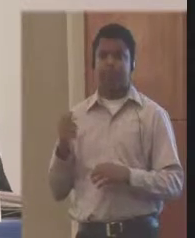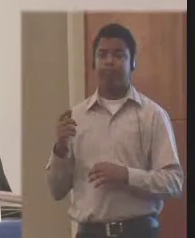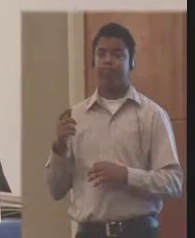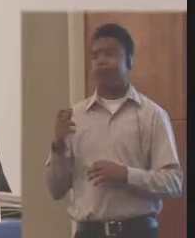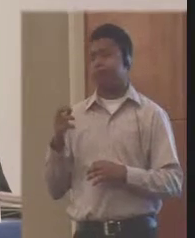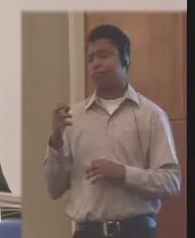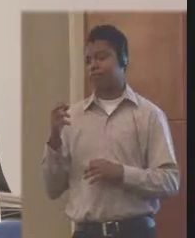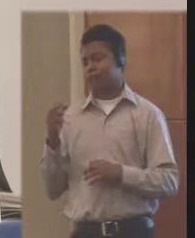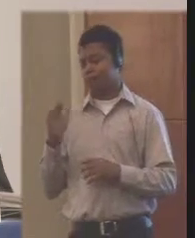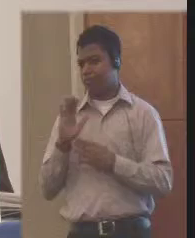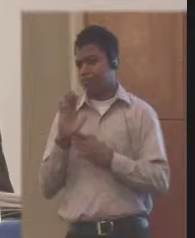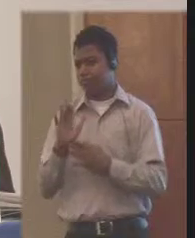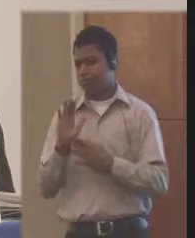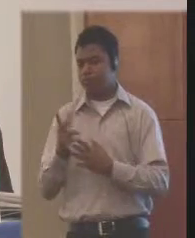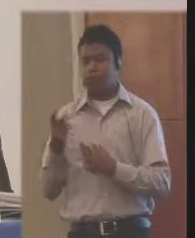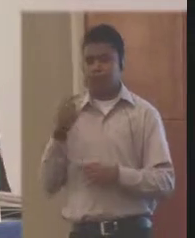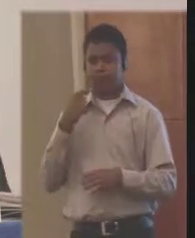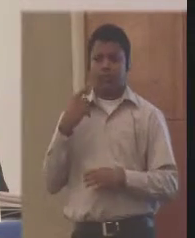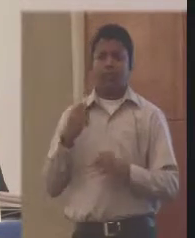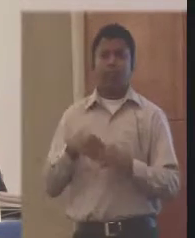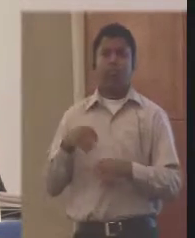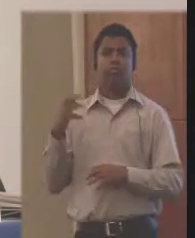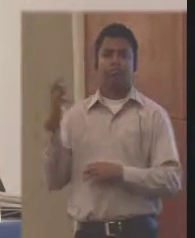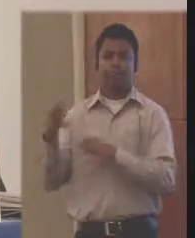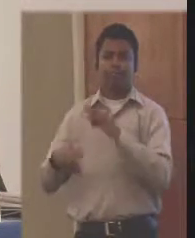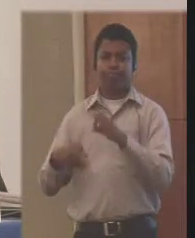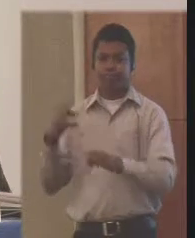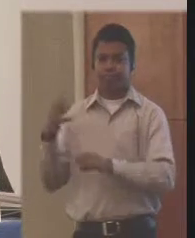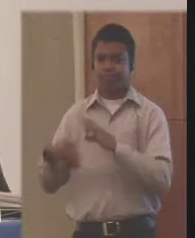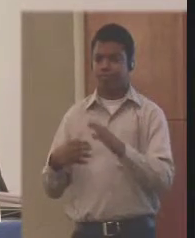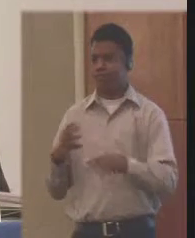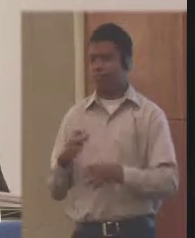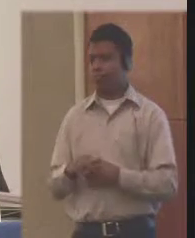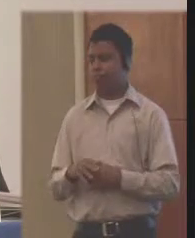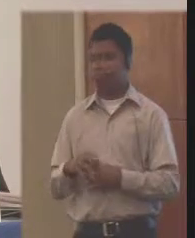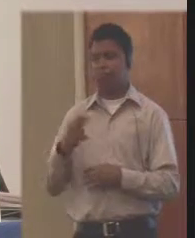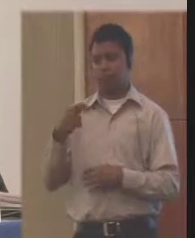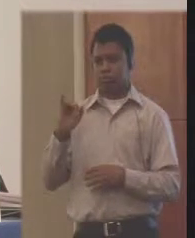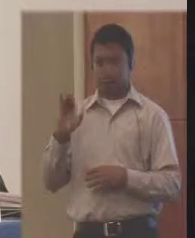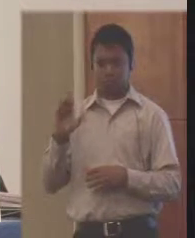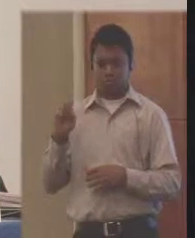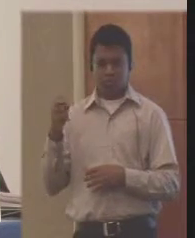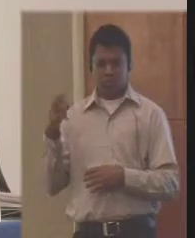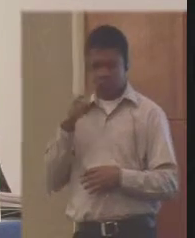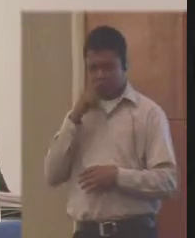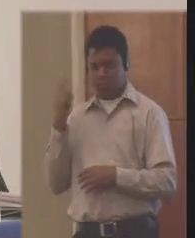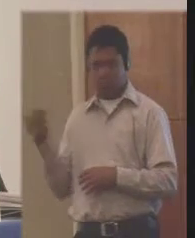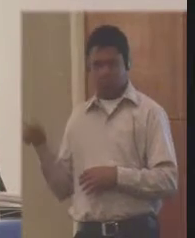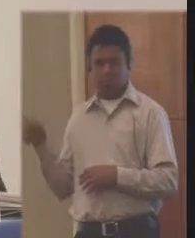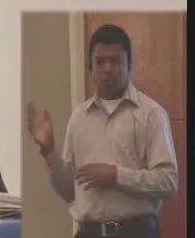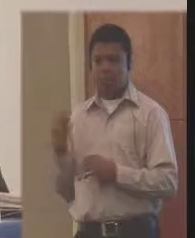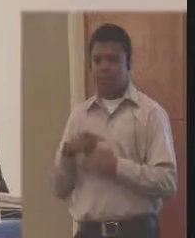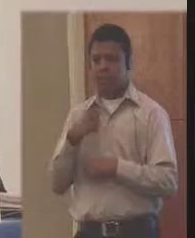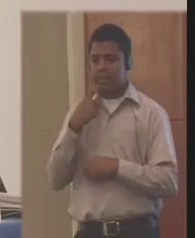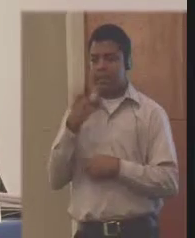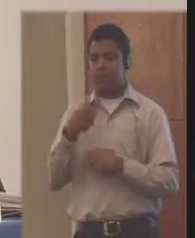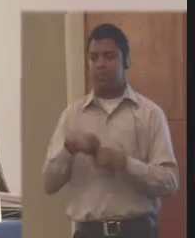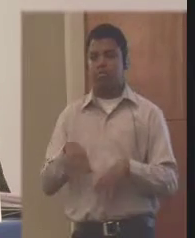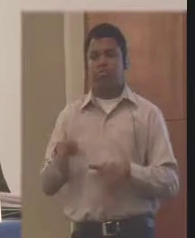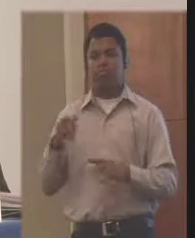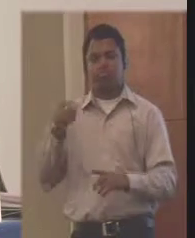la presentación de Hitoshi, se refiere a los retos, a esa necesidad